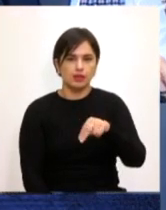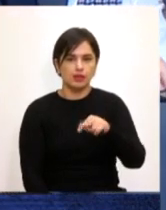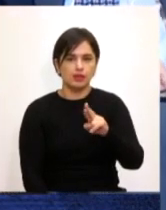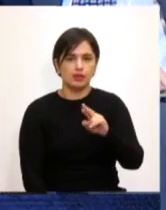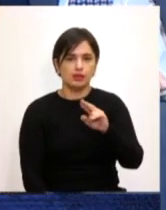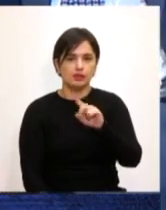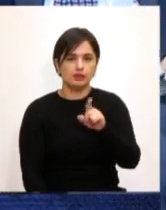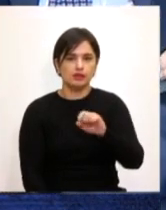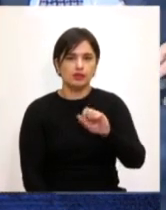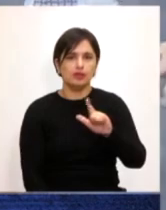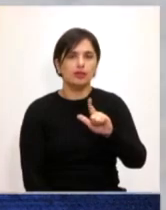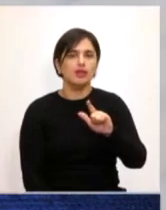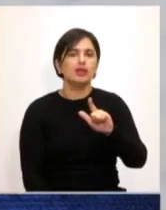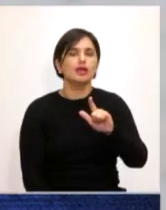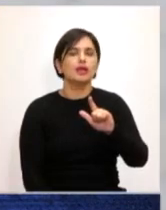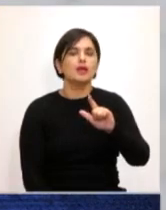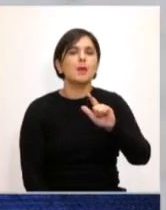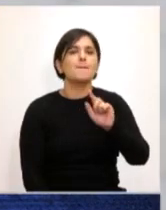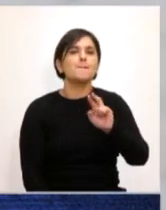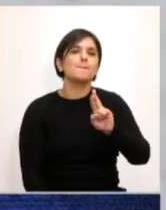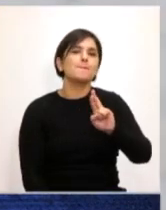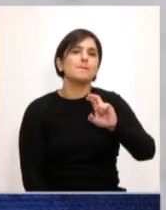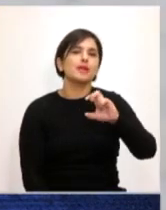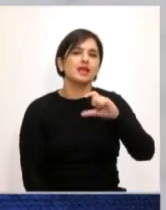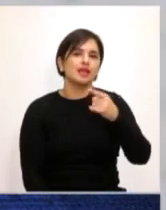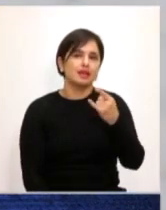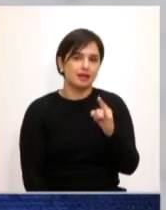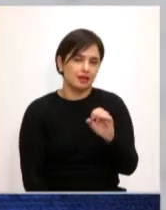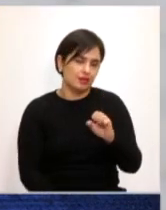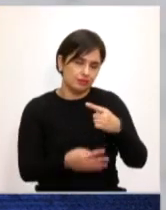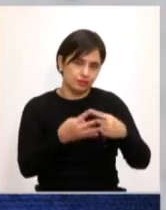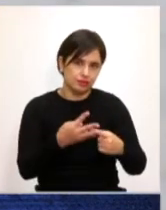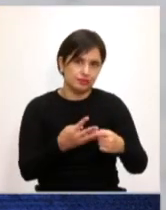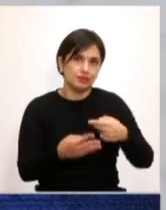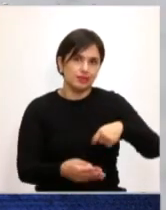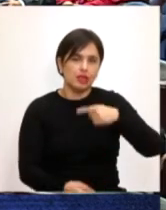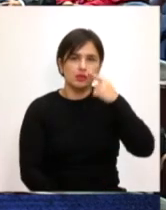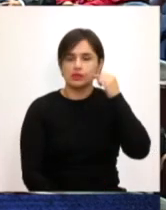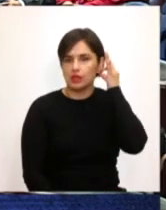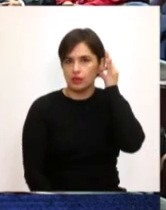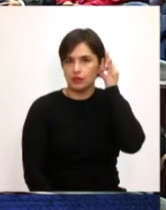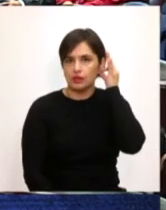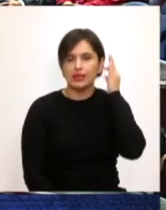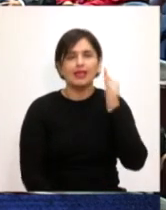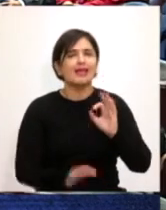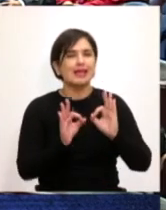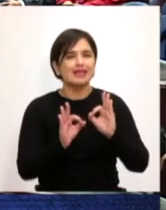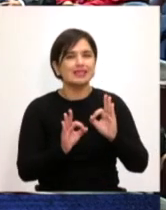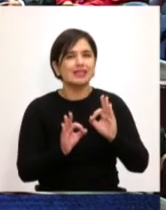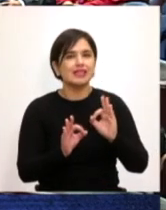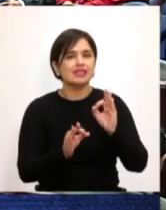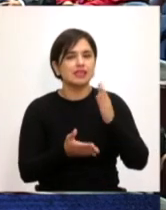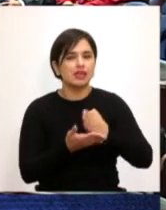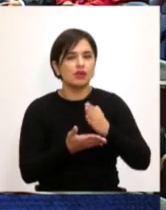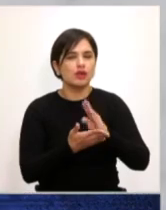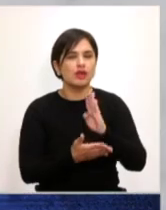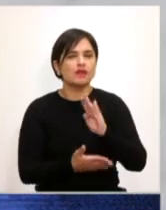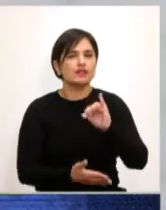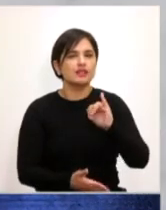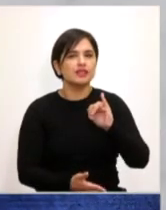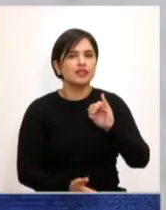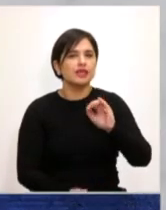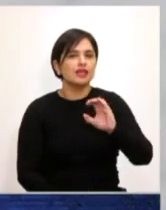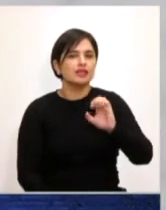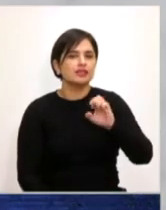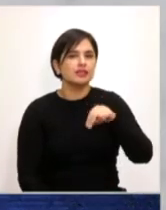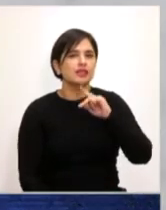admisión por mérito académico en los liceos emblemáticos y bicentenarios de excelencia. Termino estas palabras relacionadas con